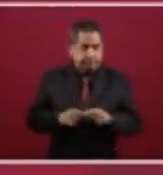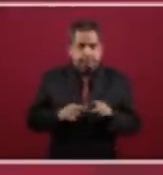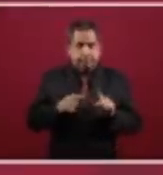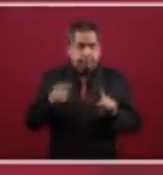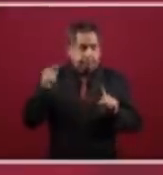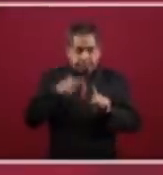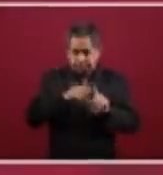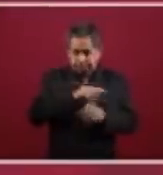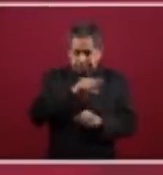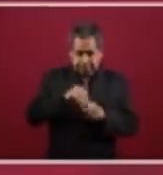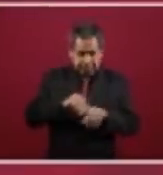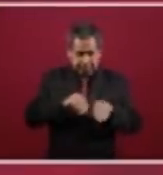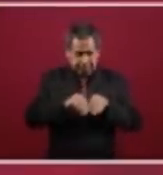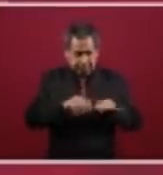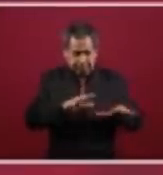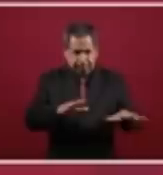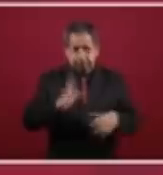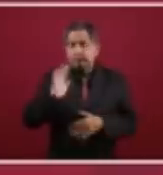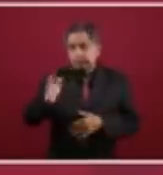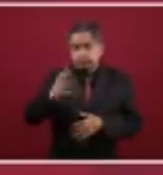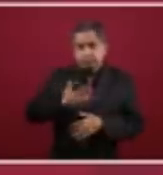desplegado, ya se creó,